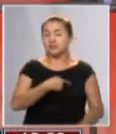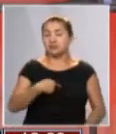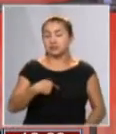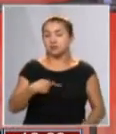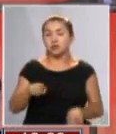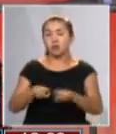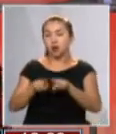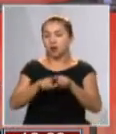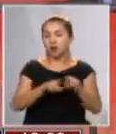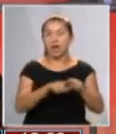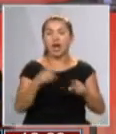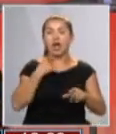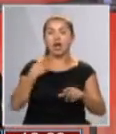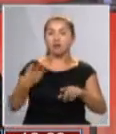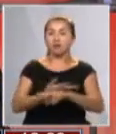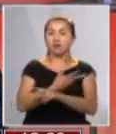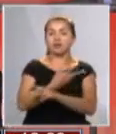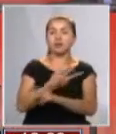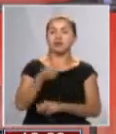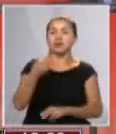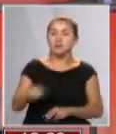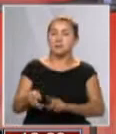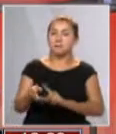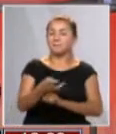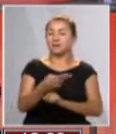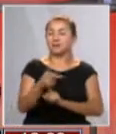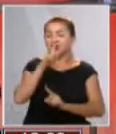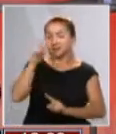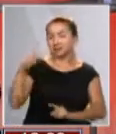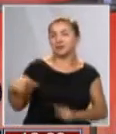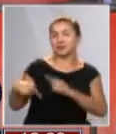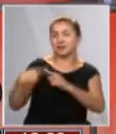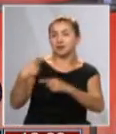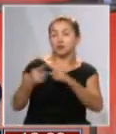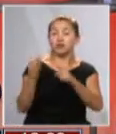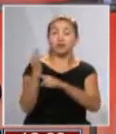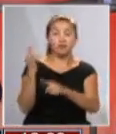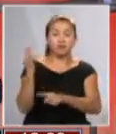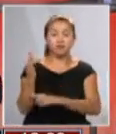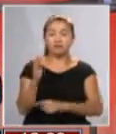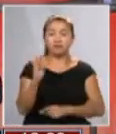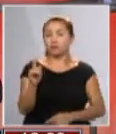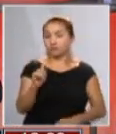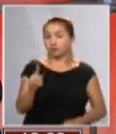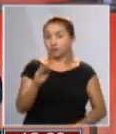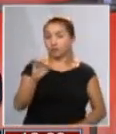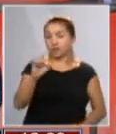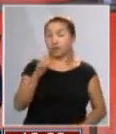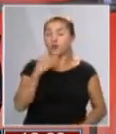común el hecho que afectan el patrimonio fiscal. Entonces, en la medida que se